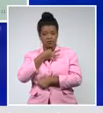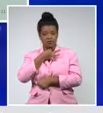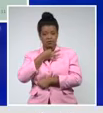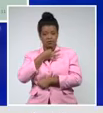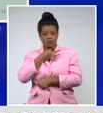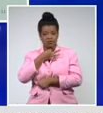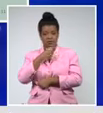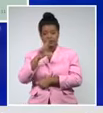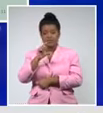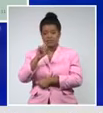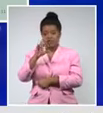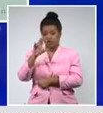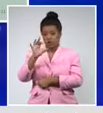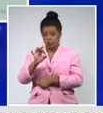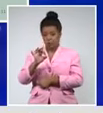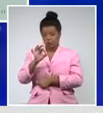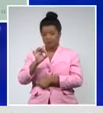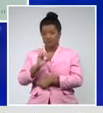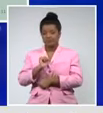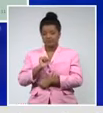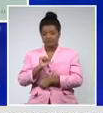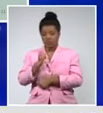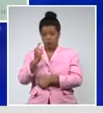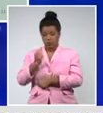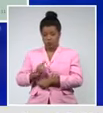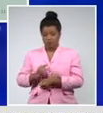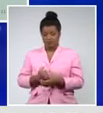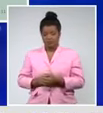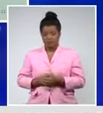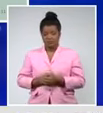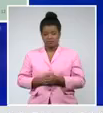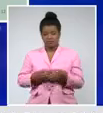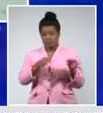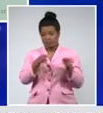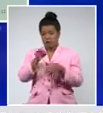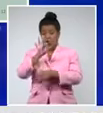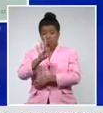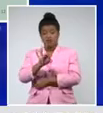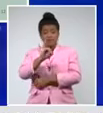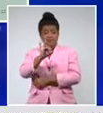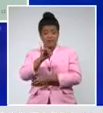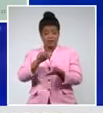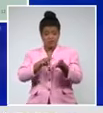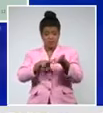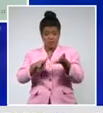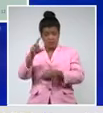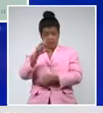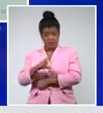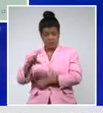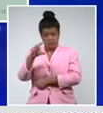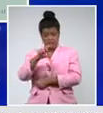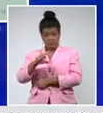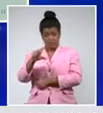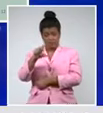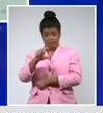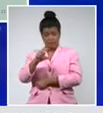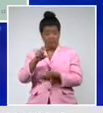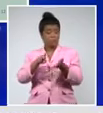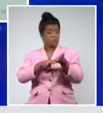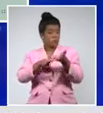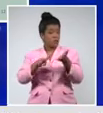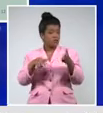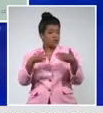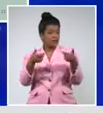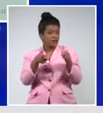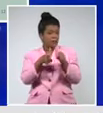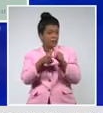autóctono de cada uno. Los 87 casos autóctonos de la provincia de Camagüey, provincia que ha ido